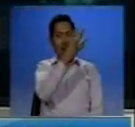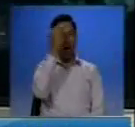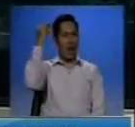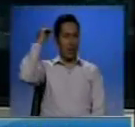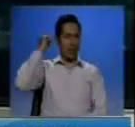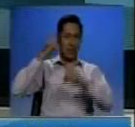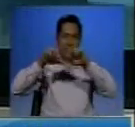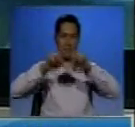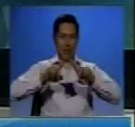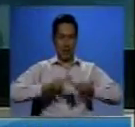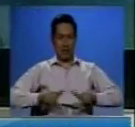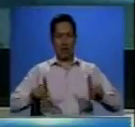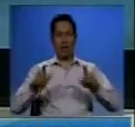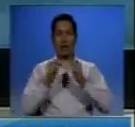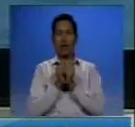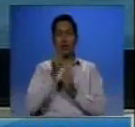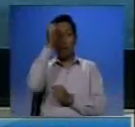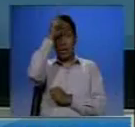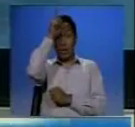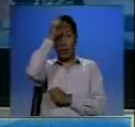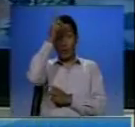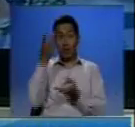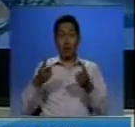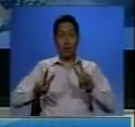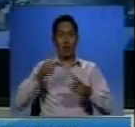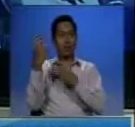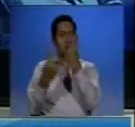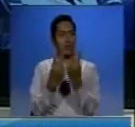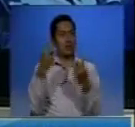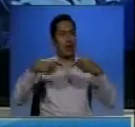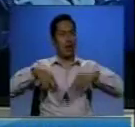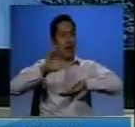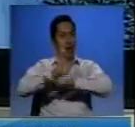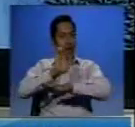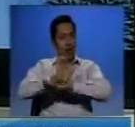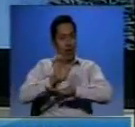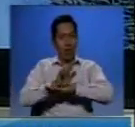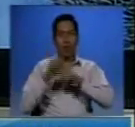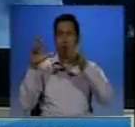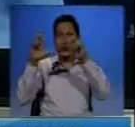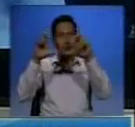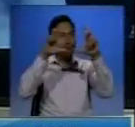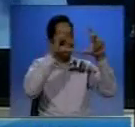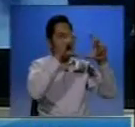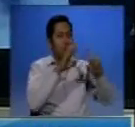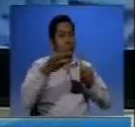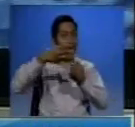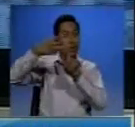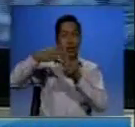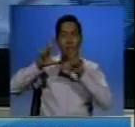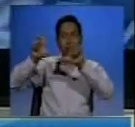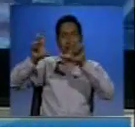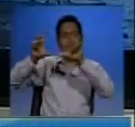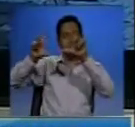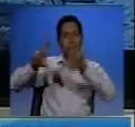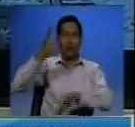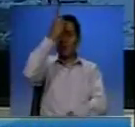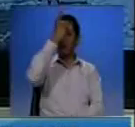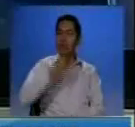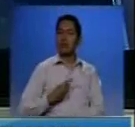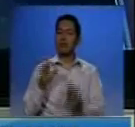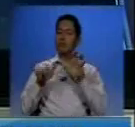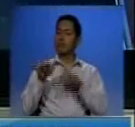Ecuador y son parte de la campaña Feel Again Project. Blogueros extranjeros regresarán a sus países y están decididos a